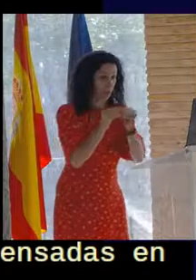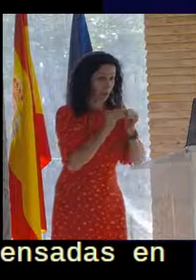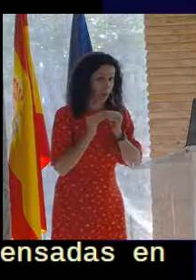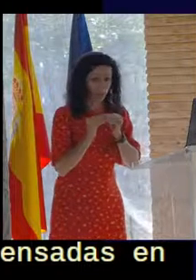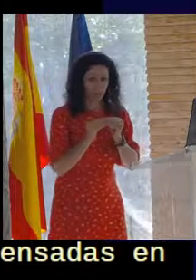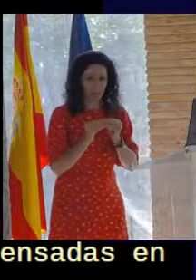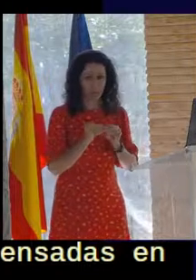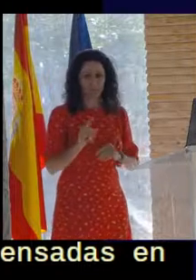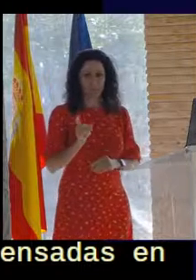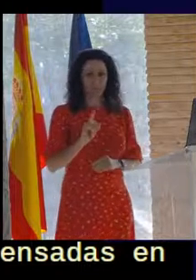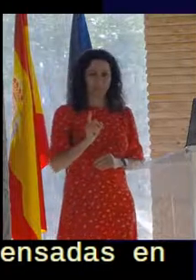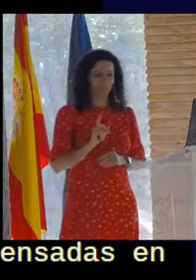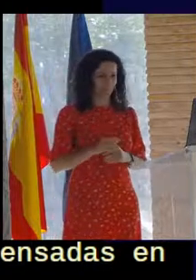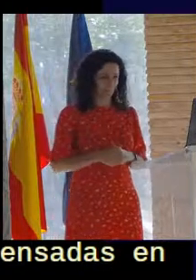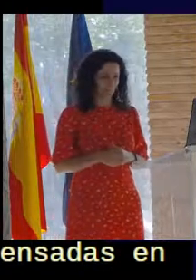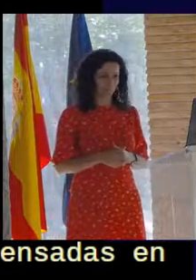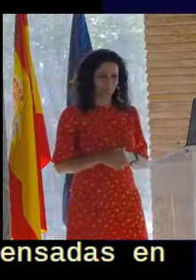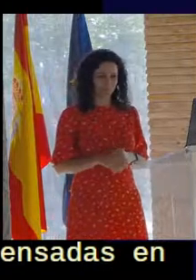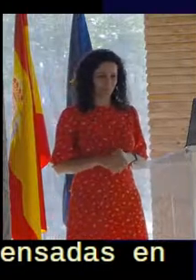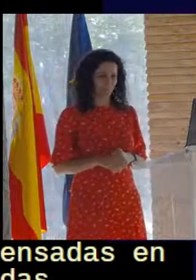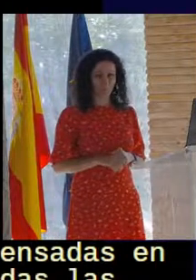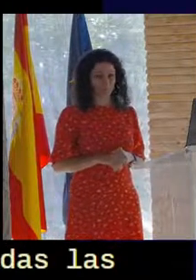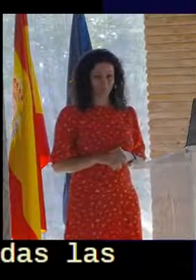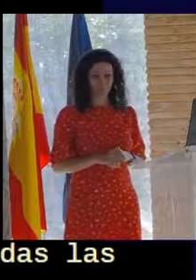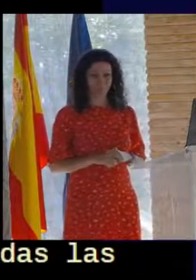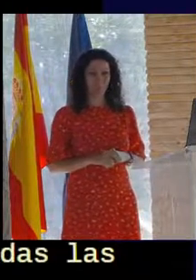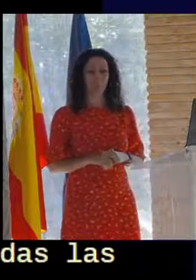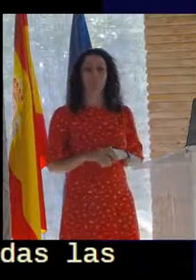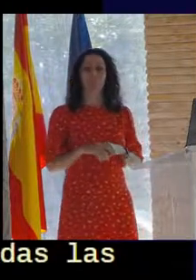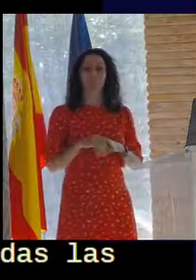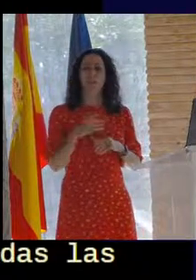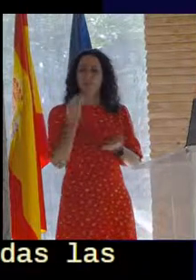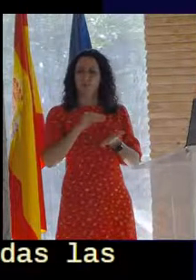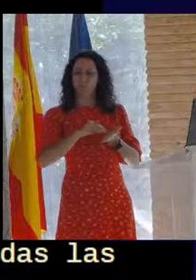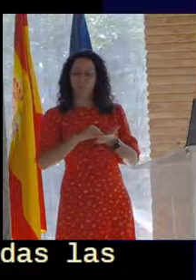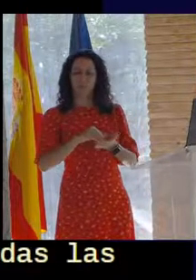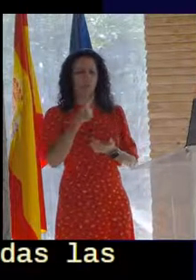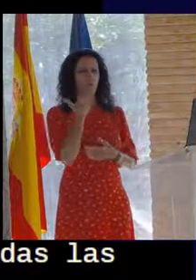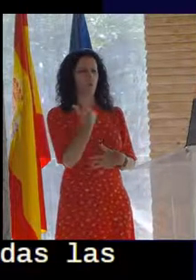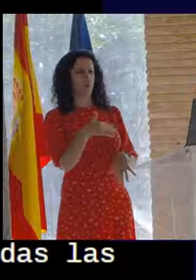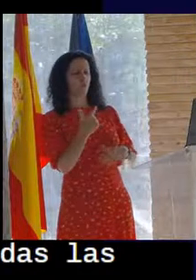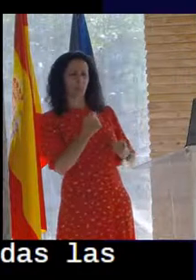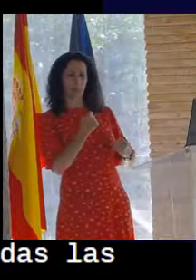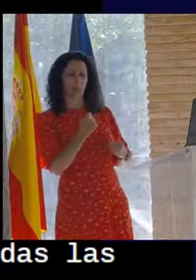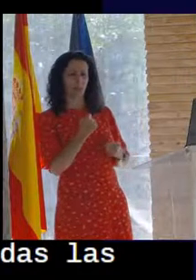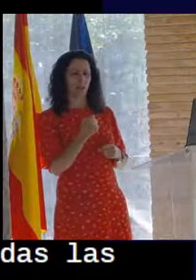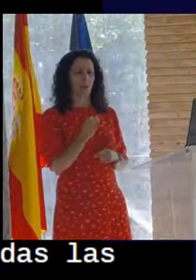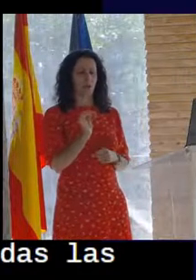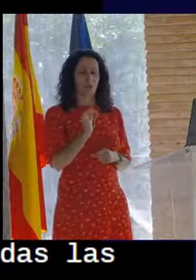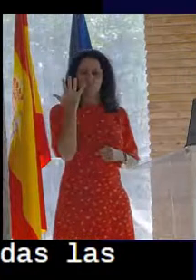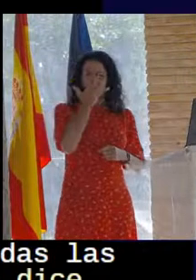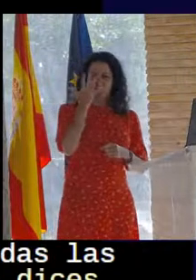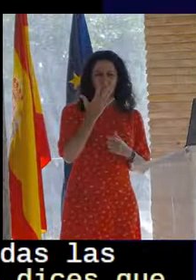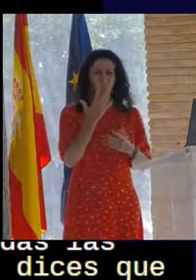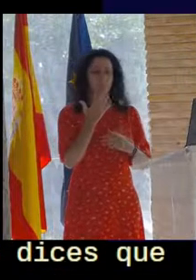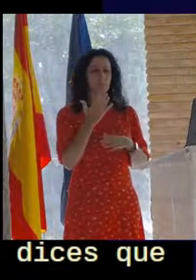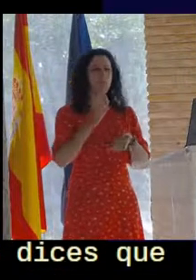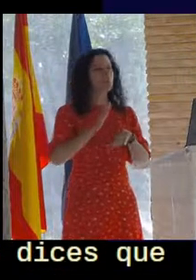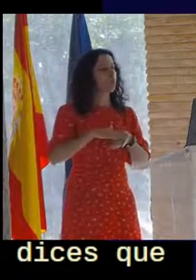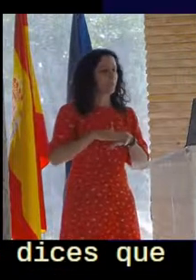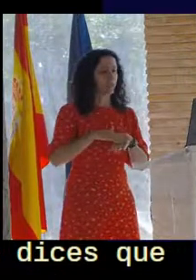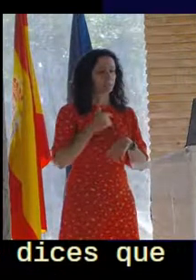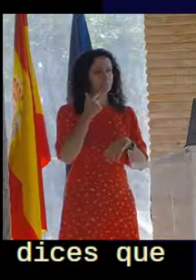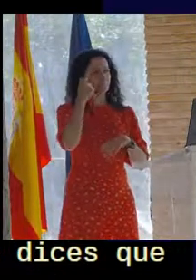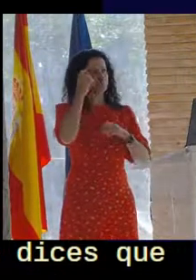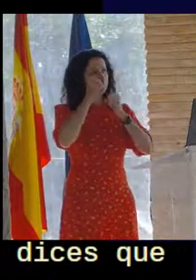fuerte eh recordad que os he dicho que todas las personas sordas no son iguales eh También muchas veces dicen es que tienen un carácter muy